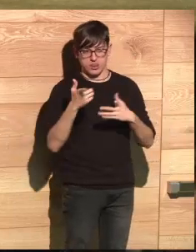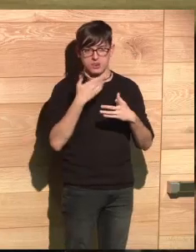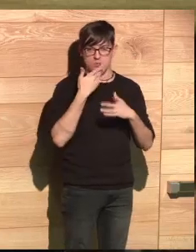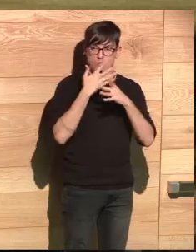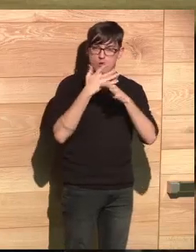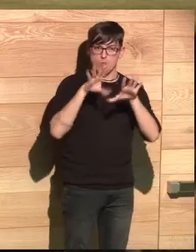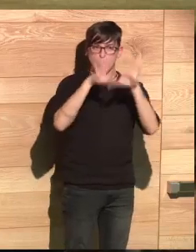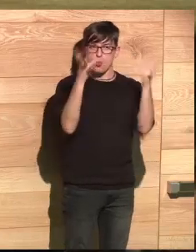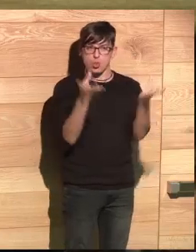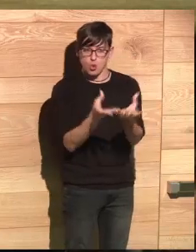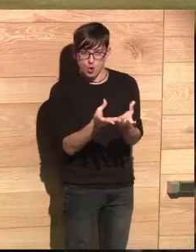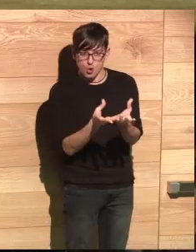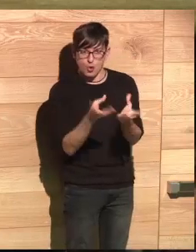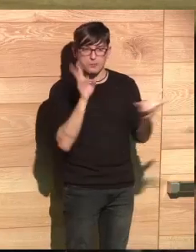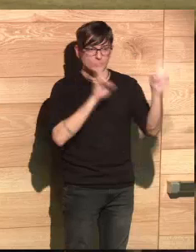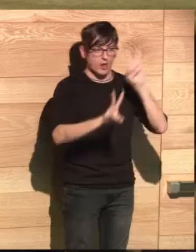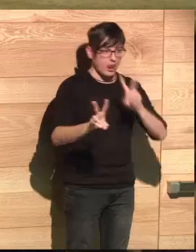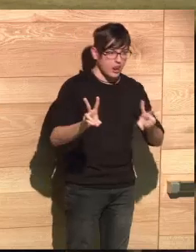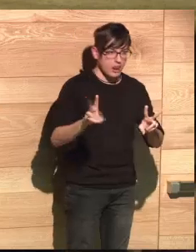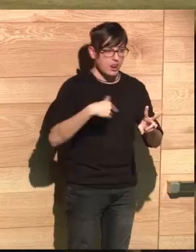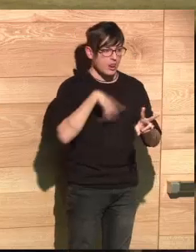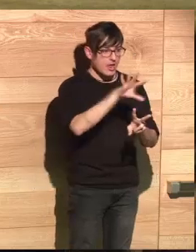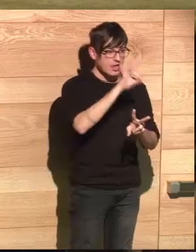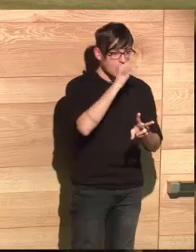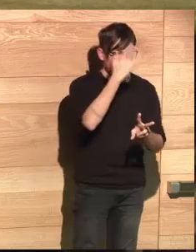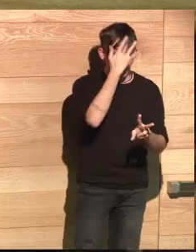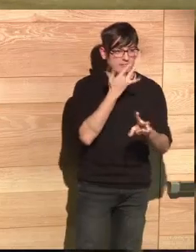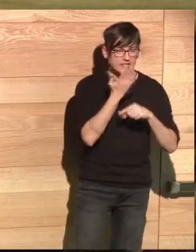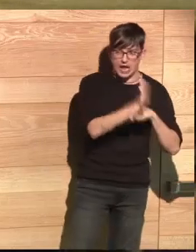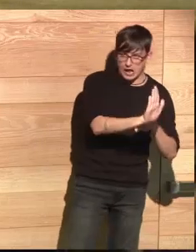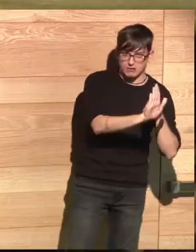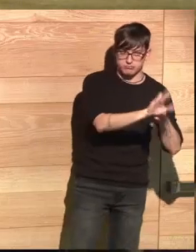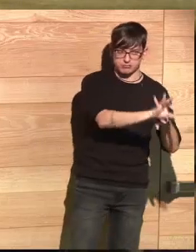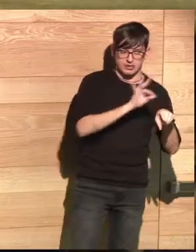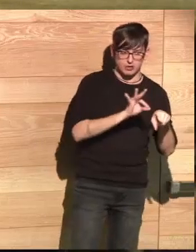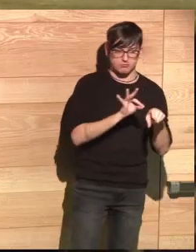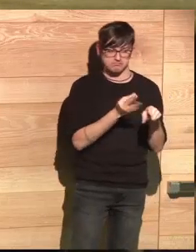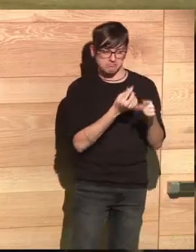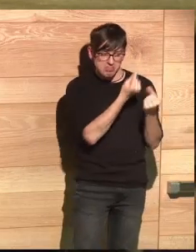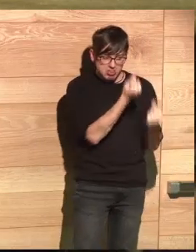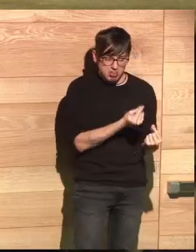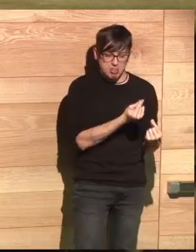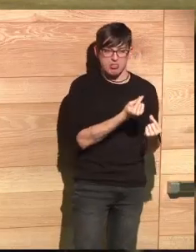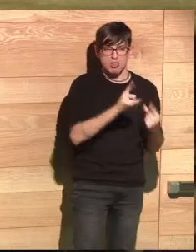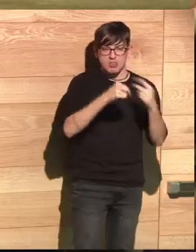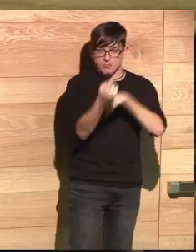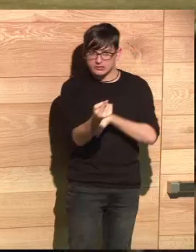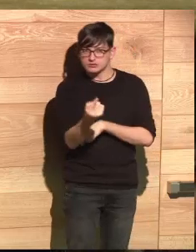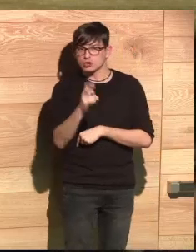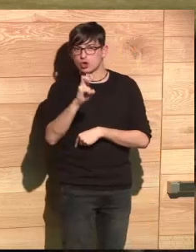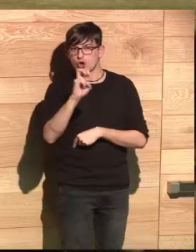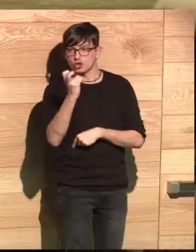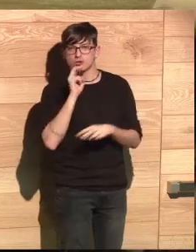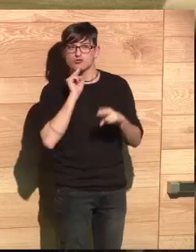mundo virtual, donde eliges un avatar y construyes tu avatar, etc. Después de Active Worlds, yo creo que vino un otro que se